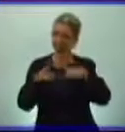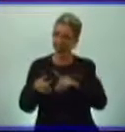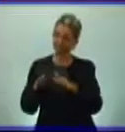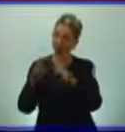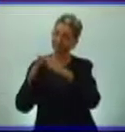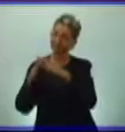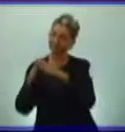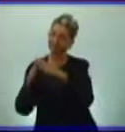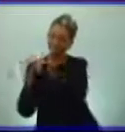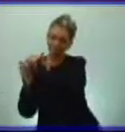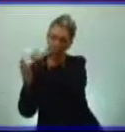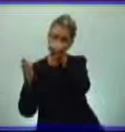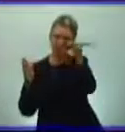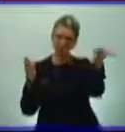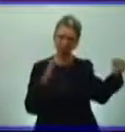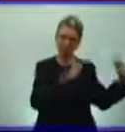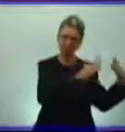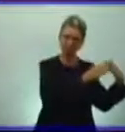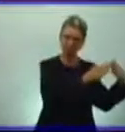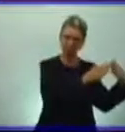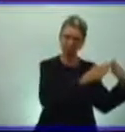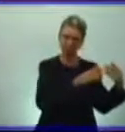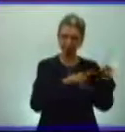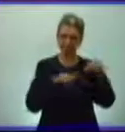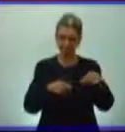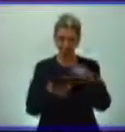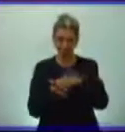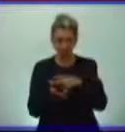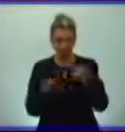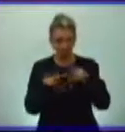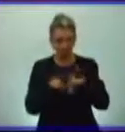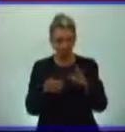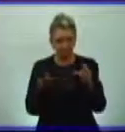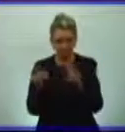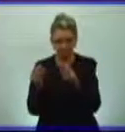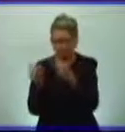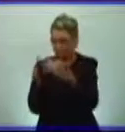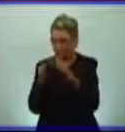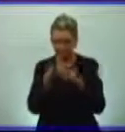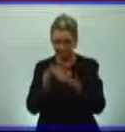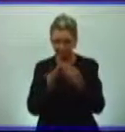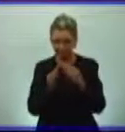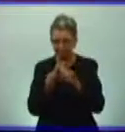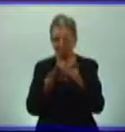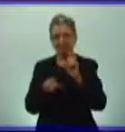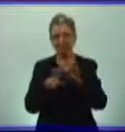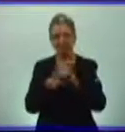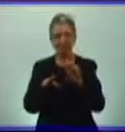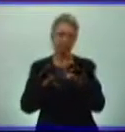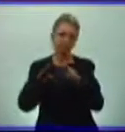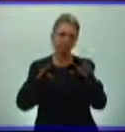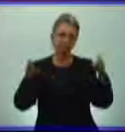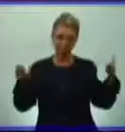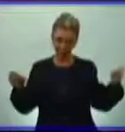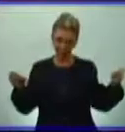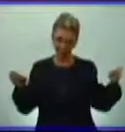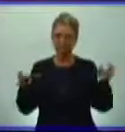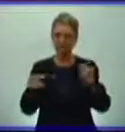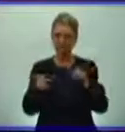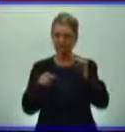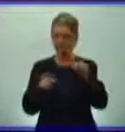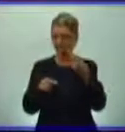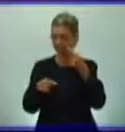en el campo se encuentran más alejadas. Les propongo ahora observar algunas imágenes y que de conjunto con sus